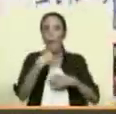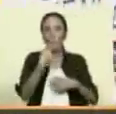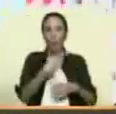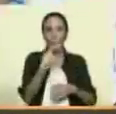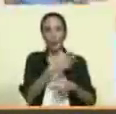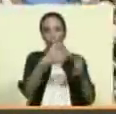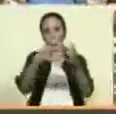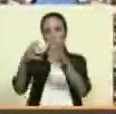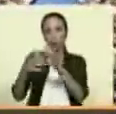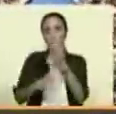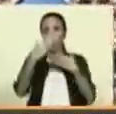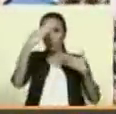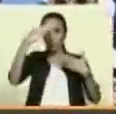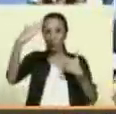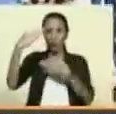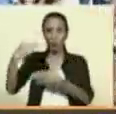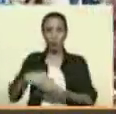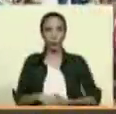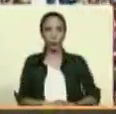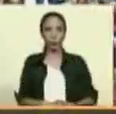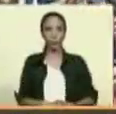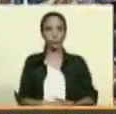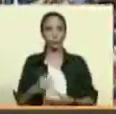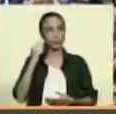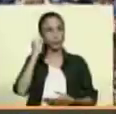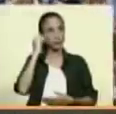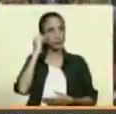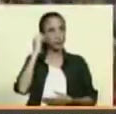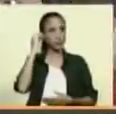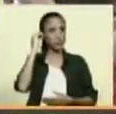MEP, Tupamaro, UPB.